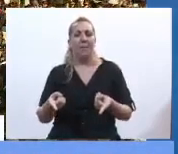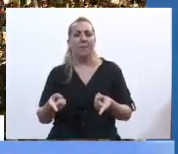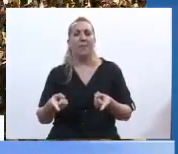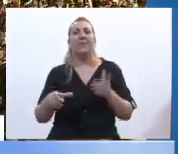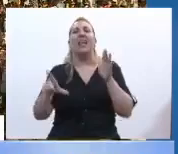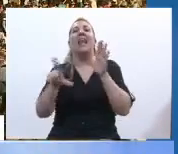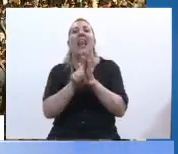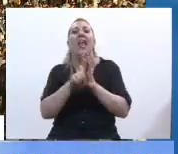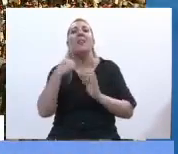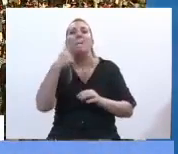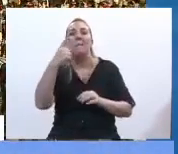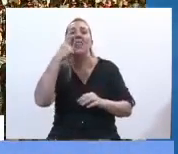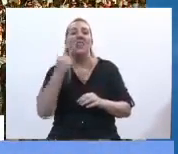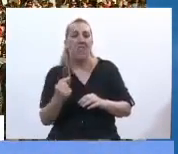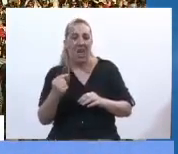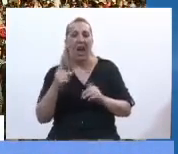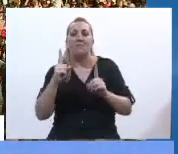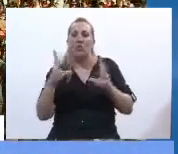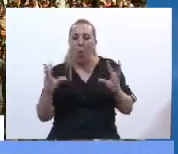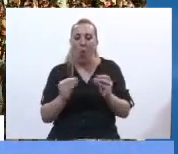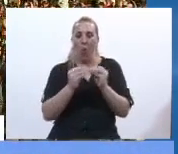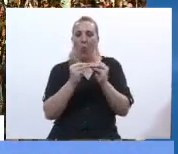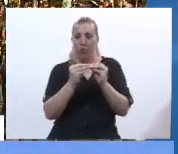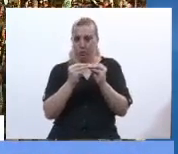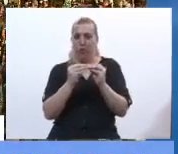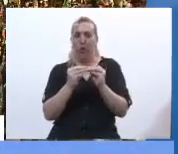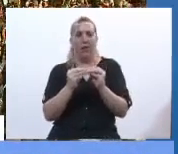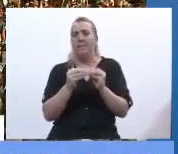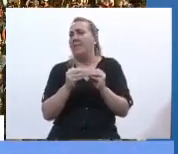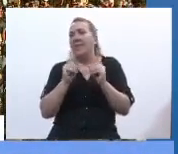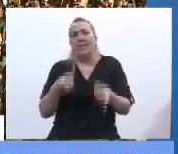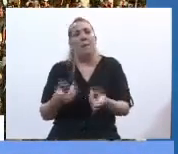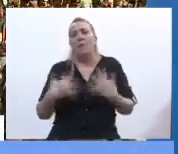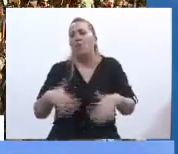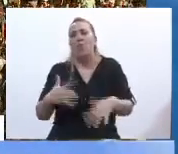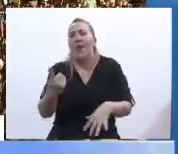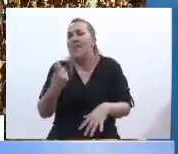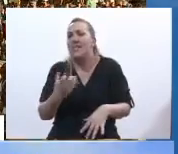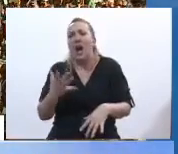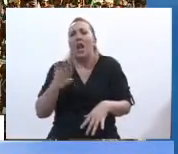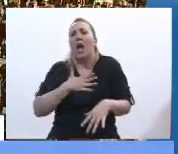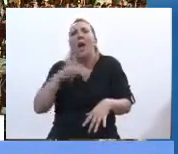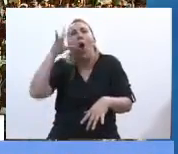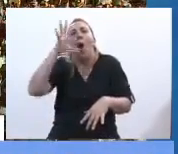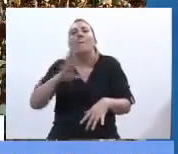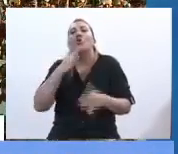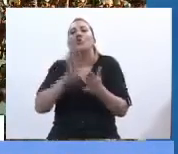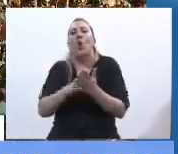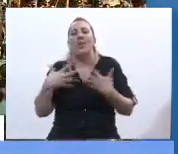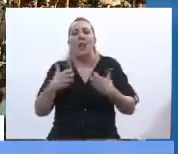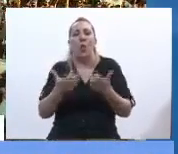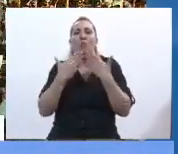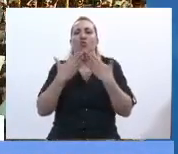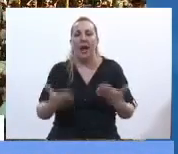a la ley de los 1000 días, que es complementaria y que también es absolutamente necesario desde el punto de vista de la salud pública. Muchísimas